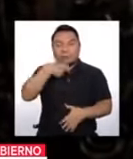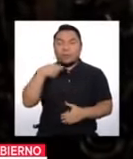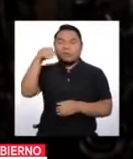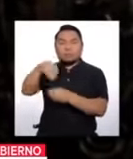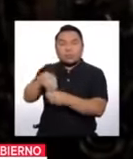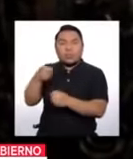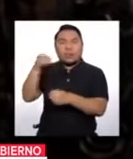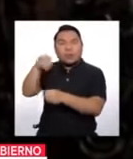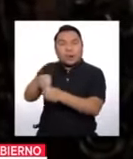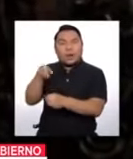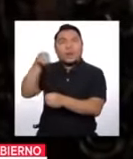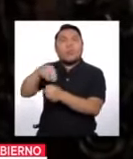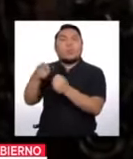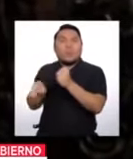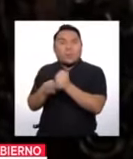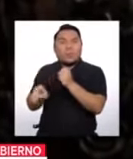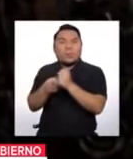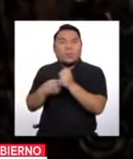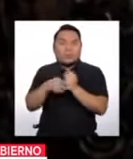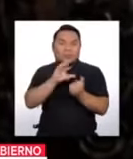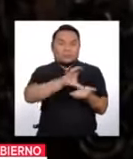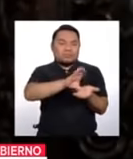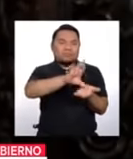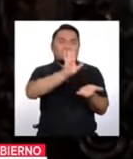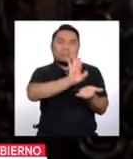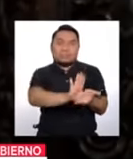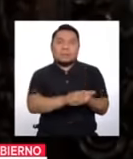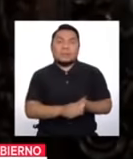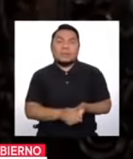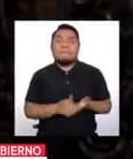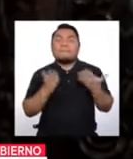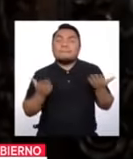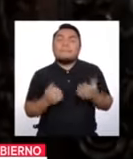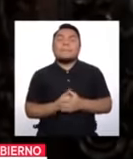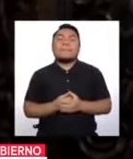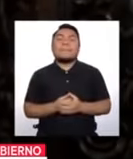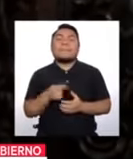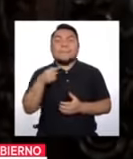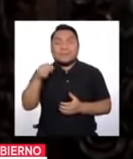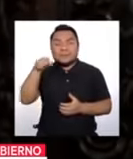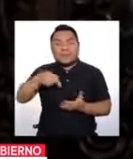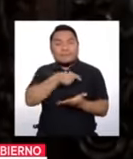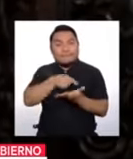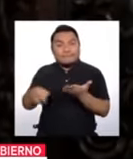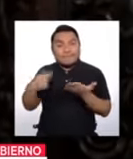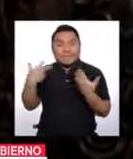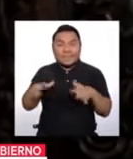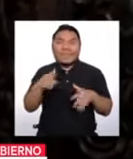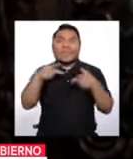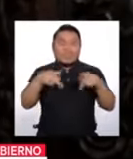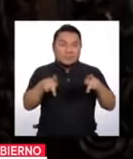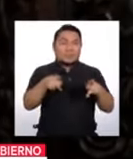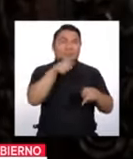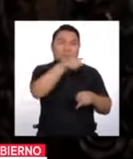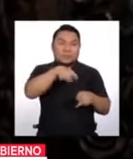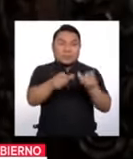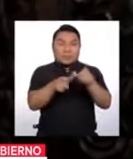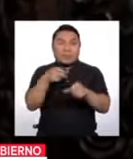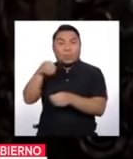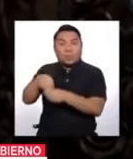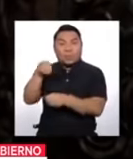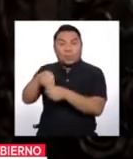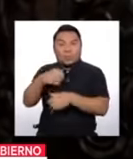cierta manera, se guardan en una cuenta. Y en los últimos semanas lo que se ha permitido es una autorización para,